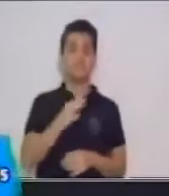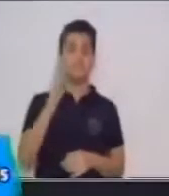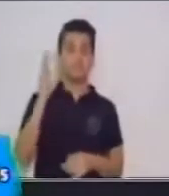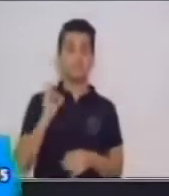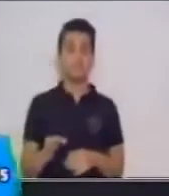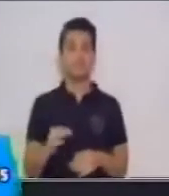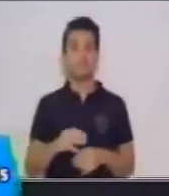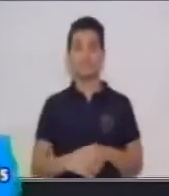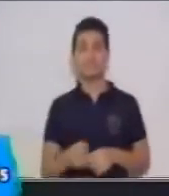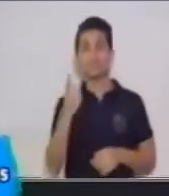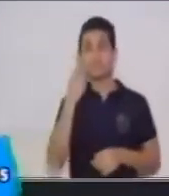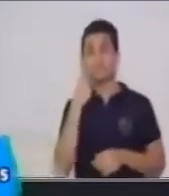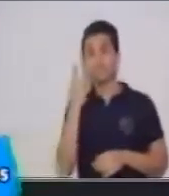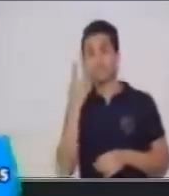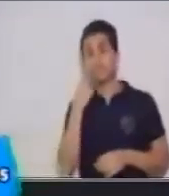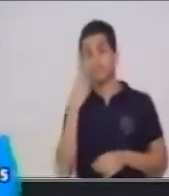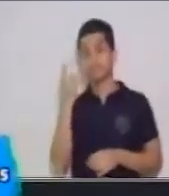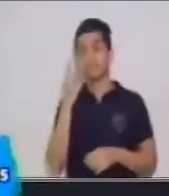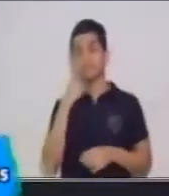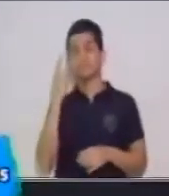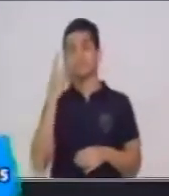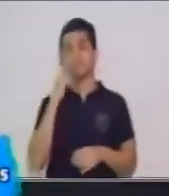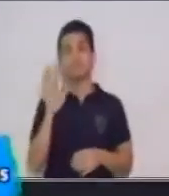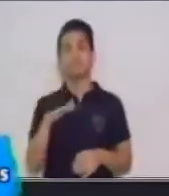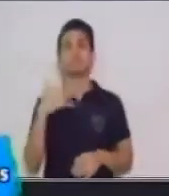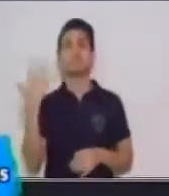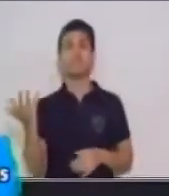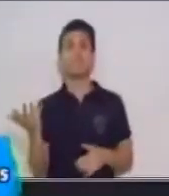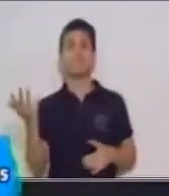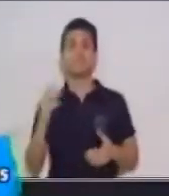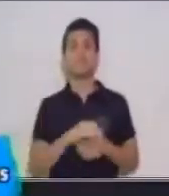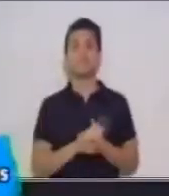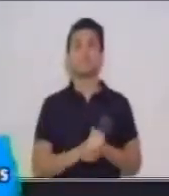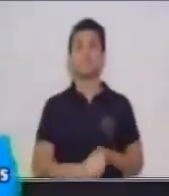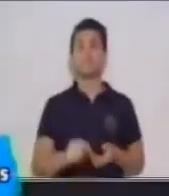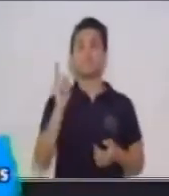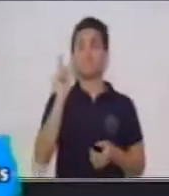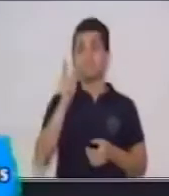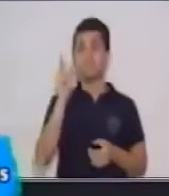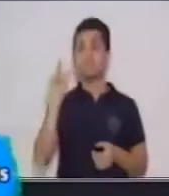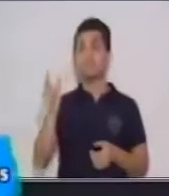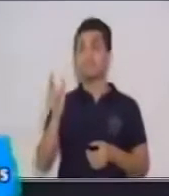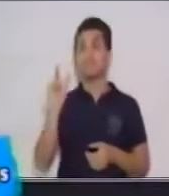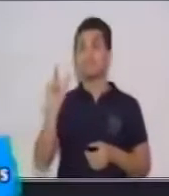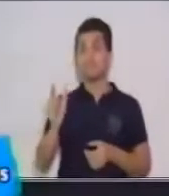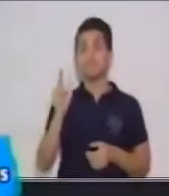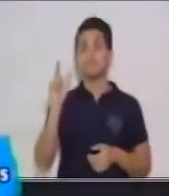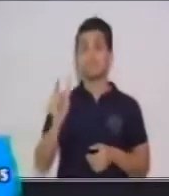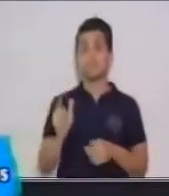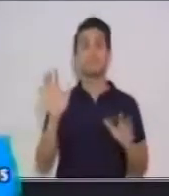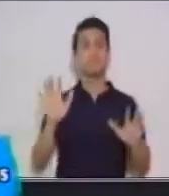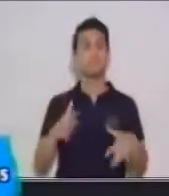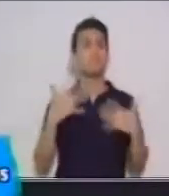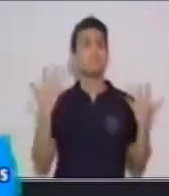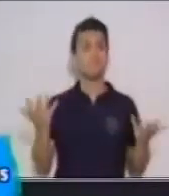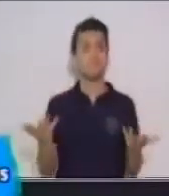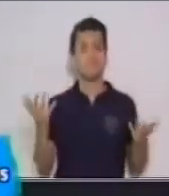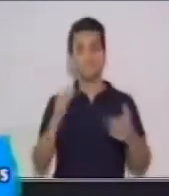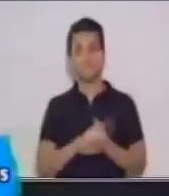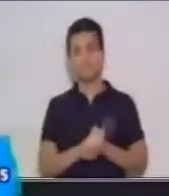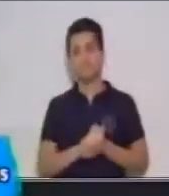bien! Veo, veo, ¿qué ves? Una cosita, ¿y qué